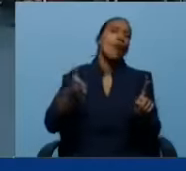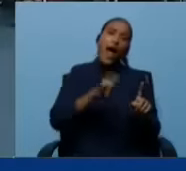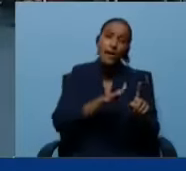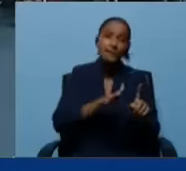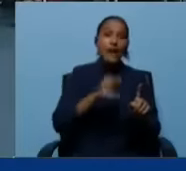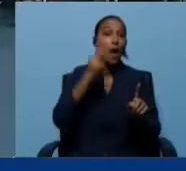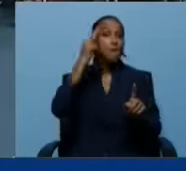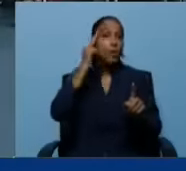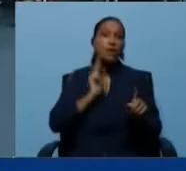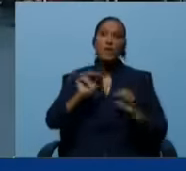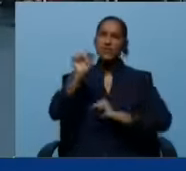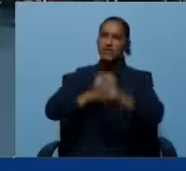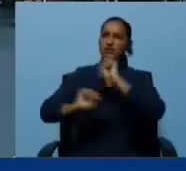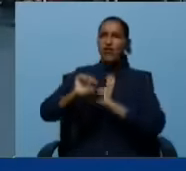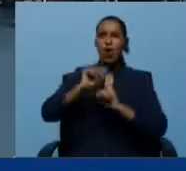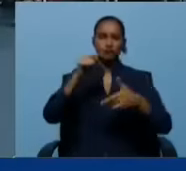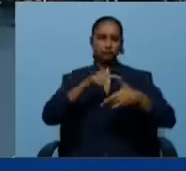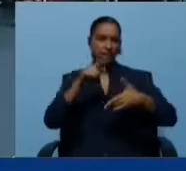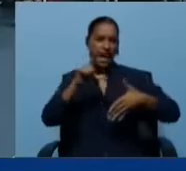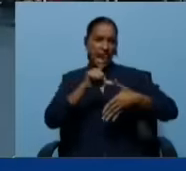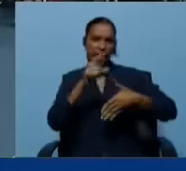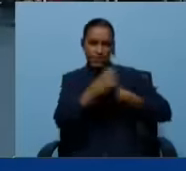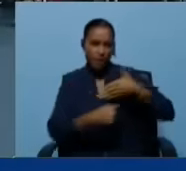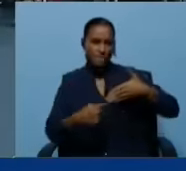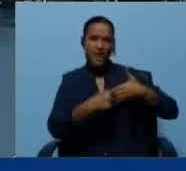pueblos, Bolívar.